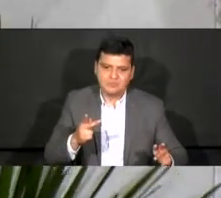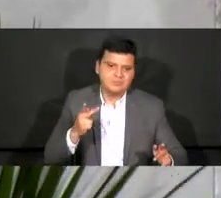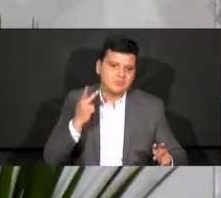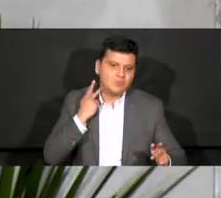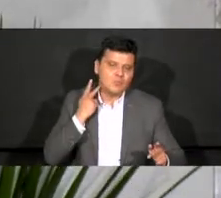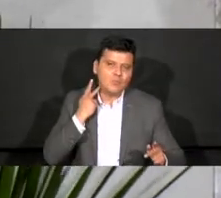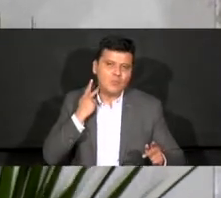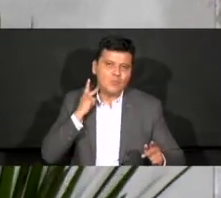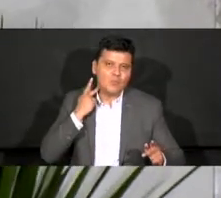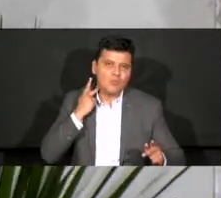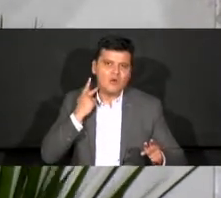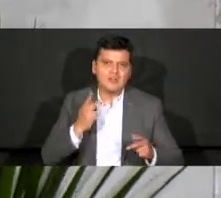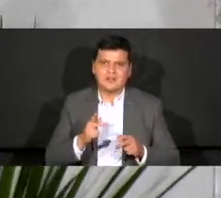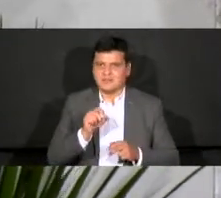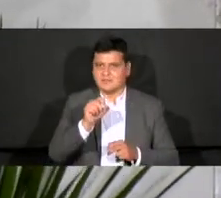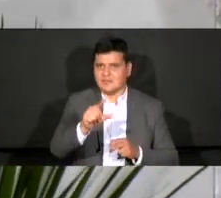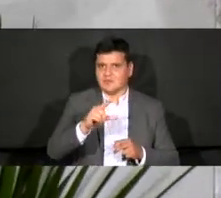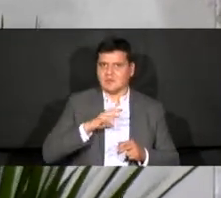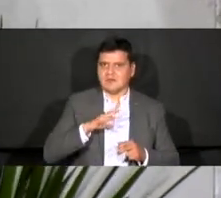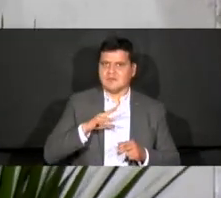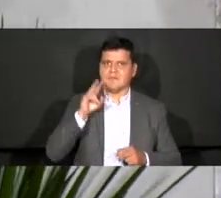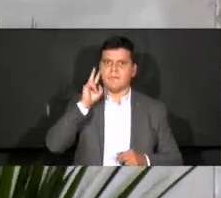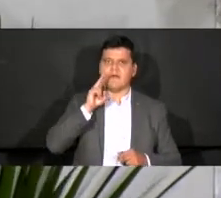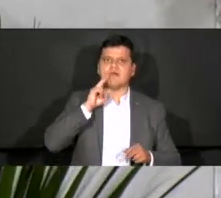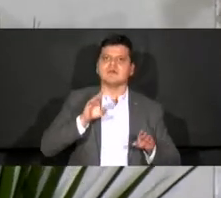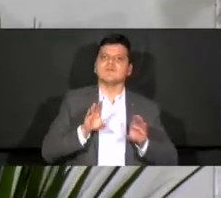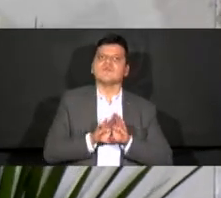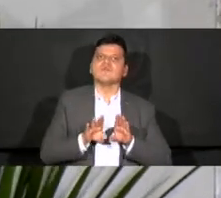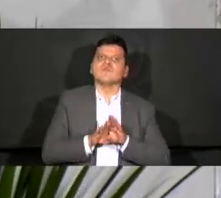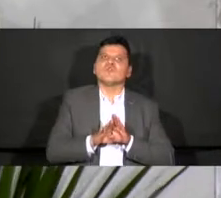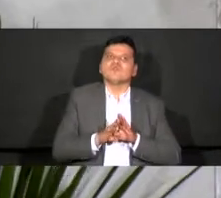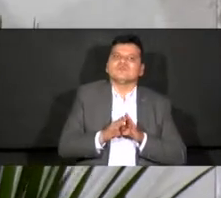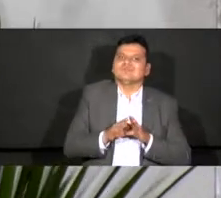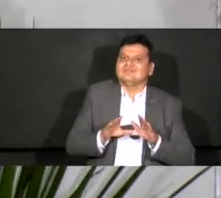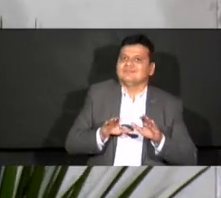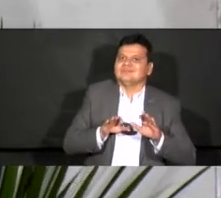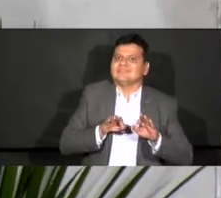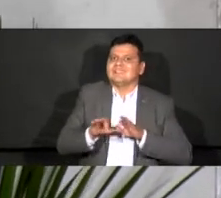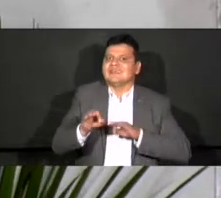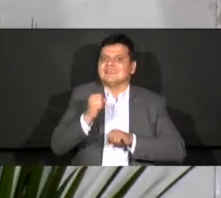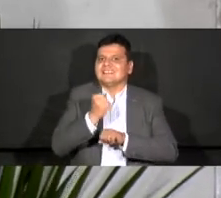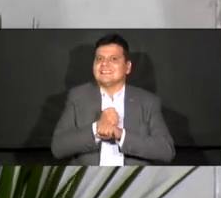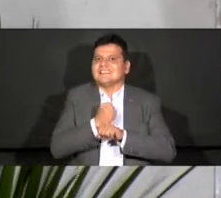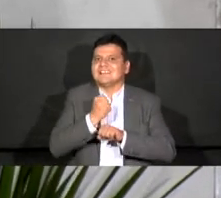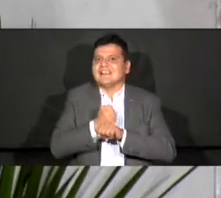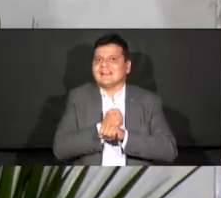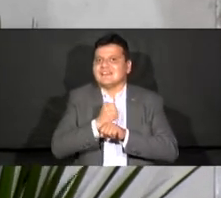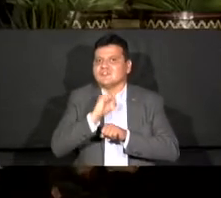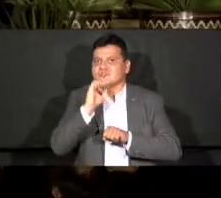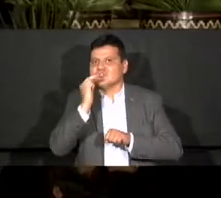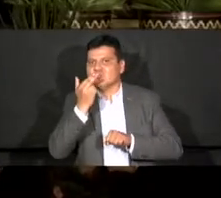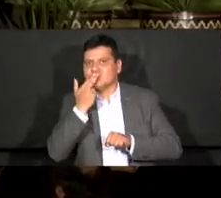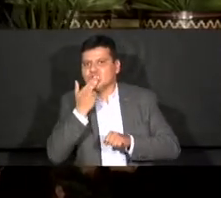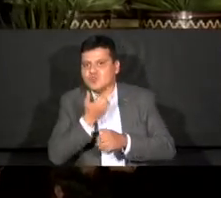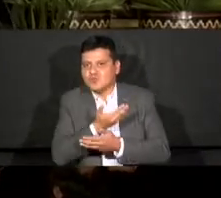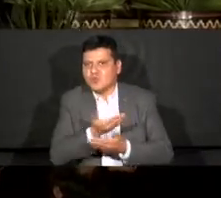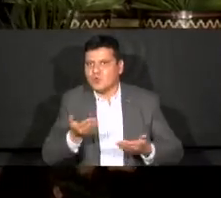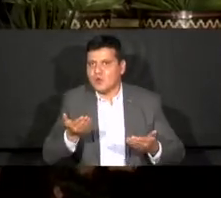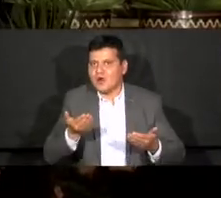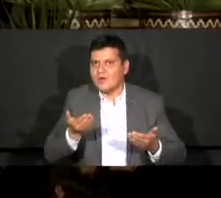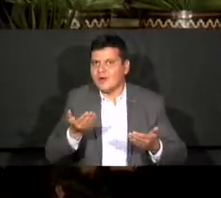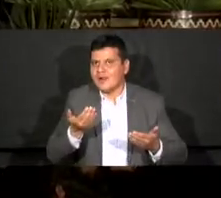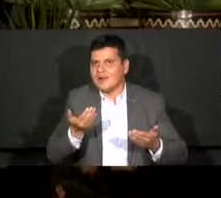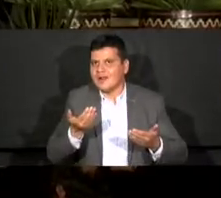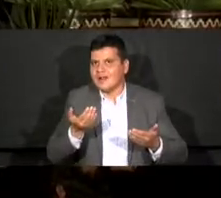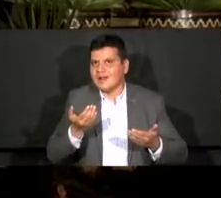sociabilizar cómo va caminando el tema financiero para todos los chihuahuenses. También somos la